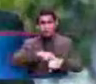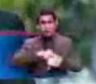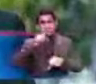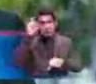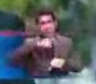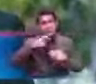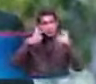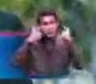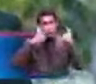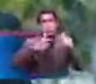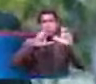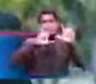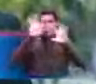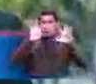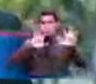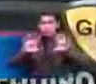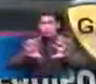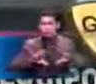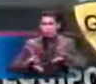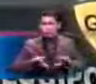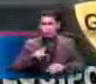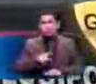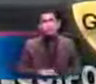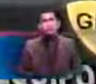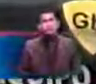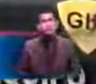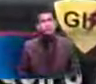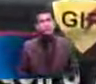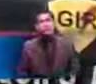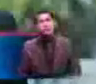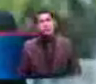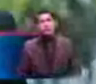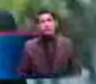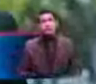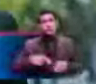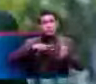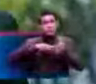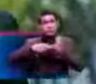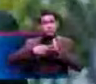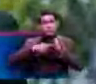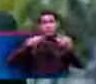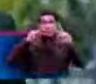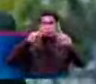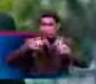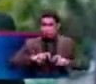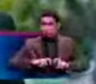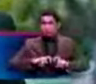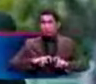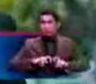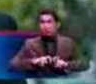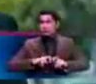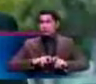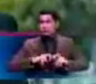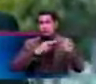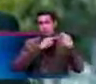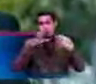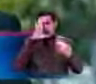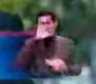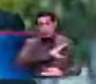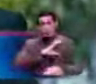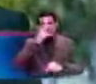protección y la seguridad de nuestro territorio. ¿Esto implica que se pueden hacer inspecciones, se pueden hacer allanamientos por parte de la policía y las Fuerzas